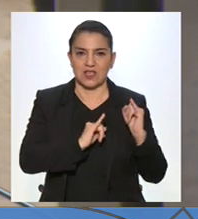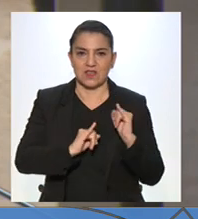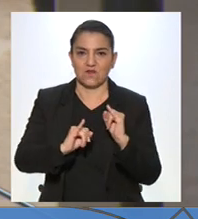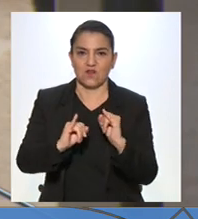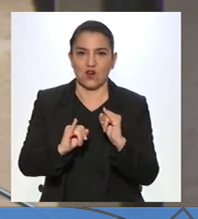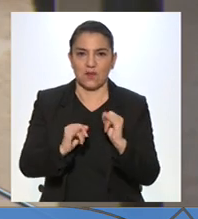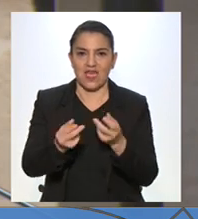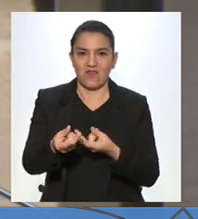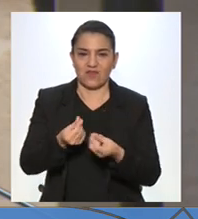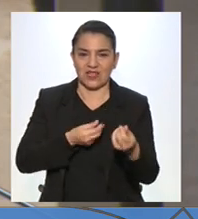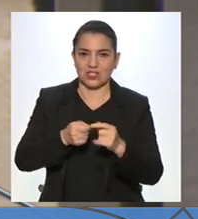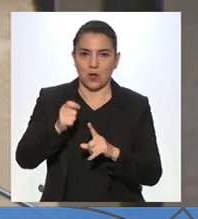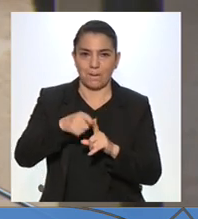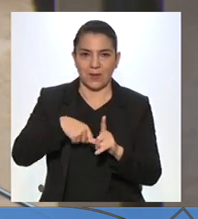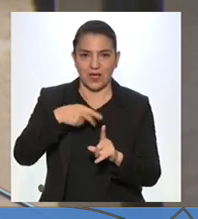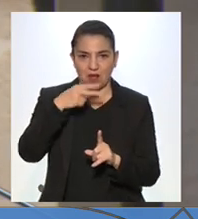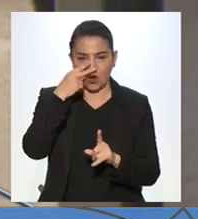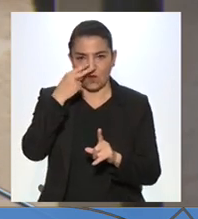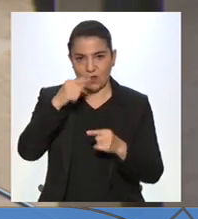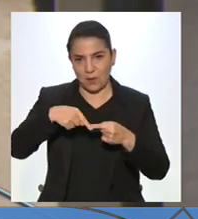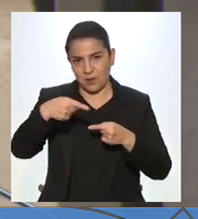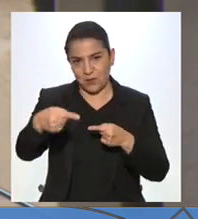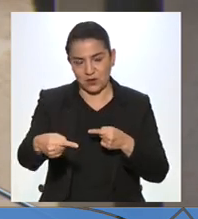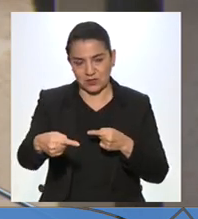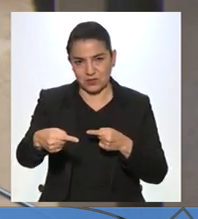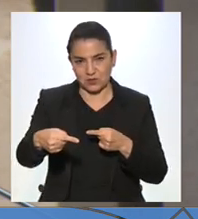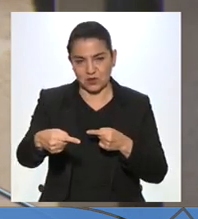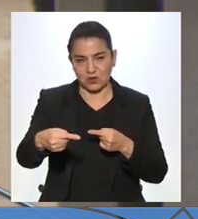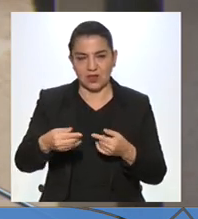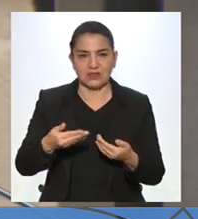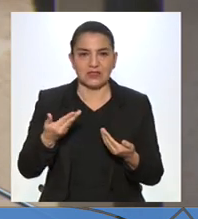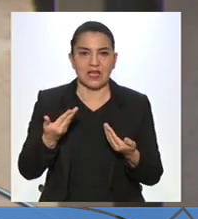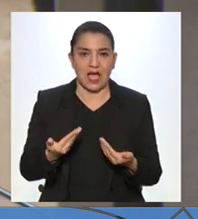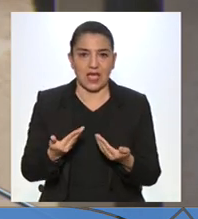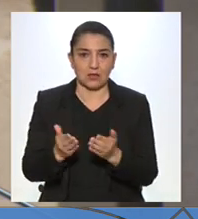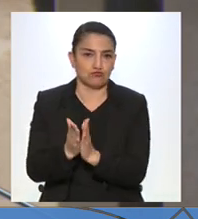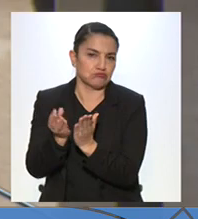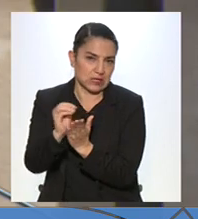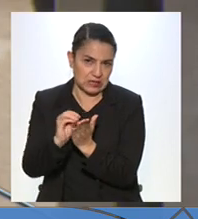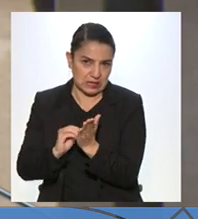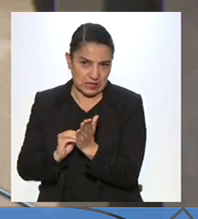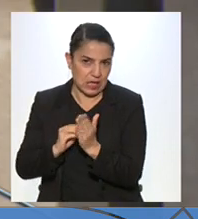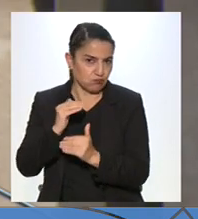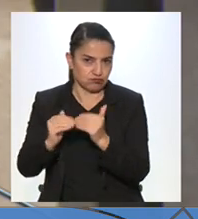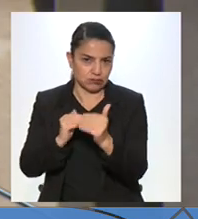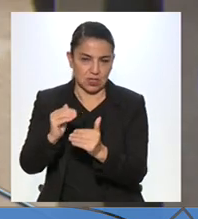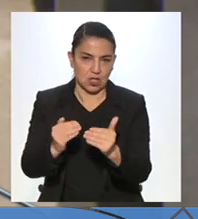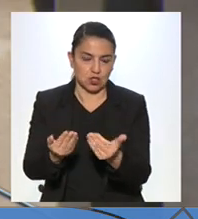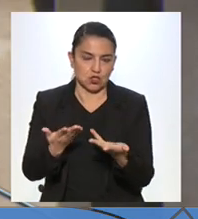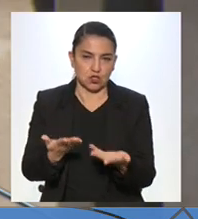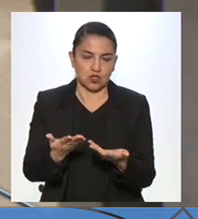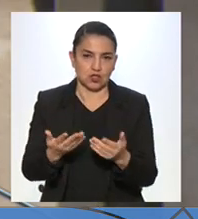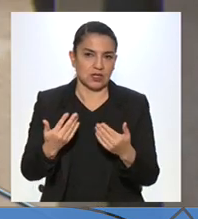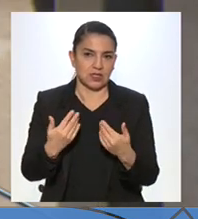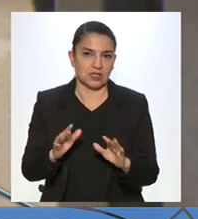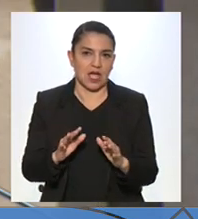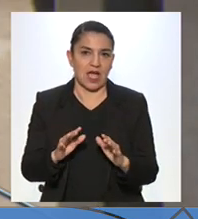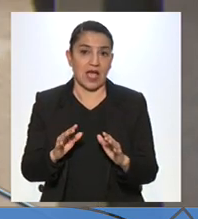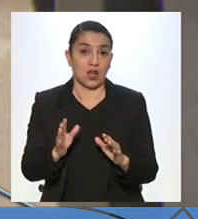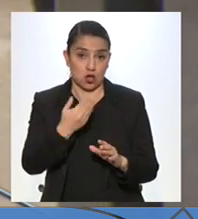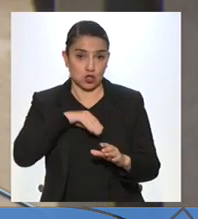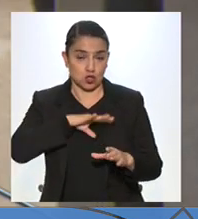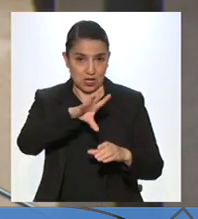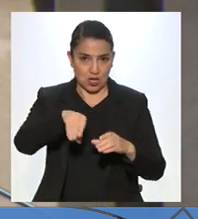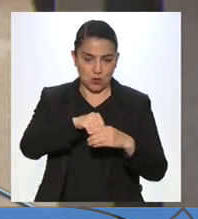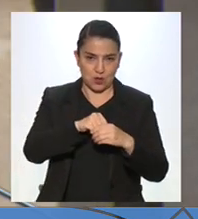financiera en noviembre próximo. Así que tenemos una agenda en desarrollo, nos hemos incorporado a una red de bancos centrales